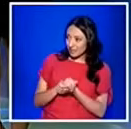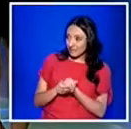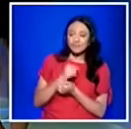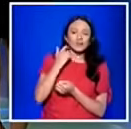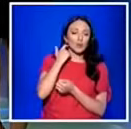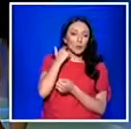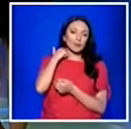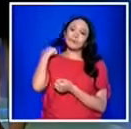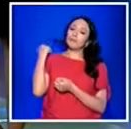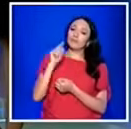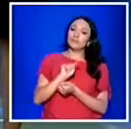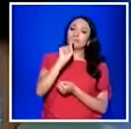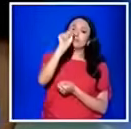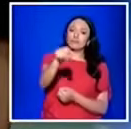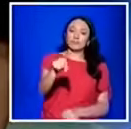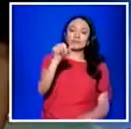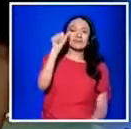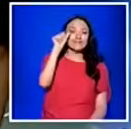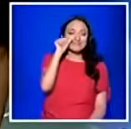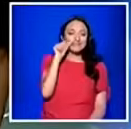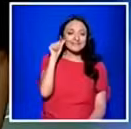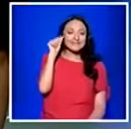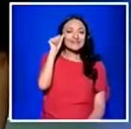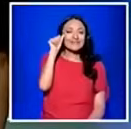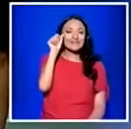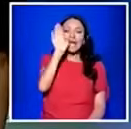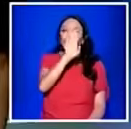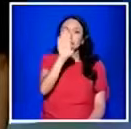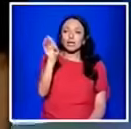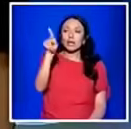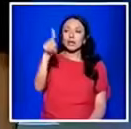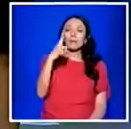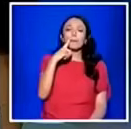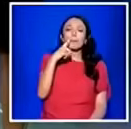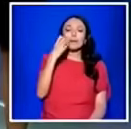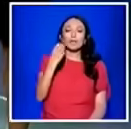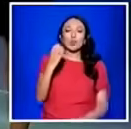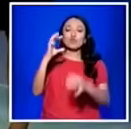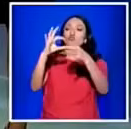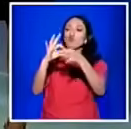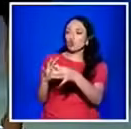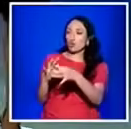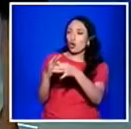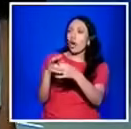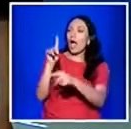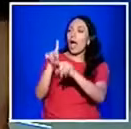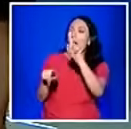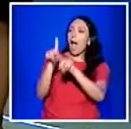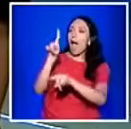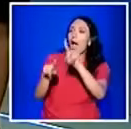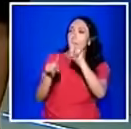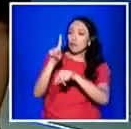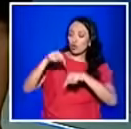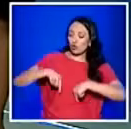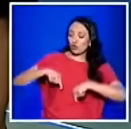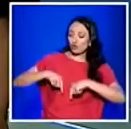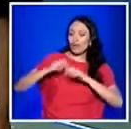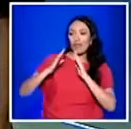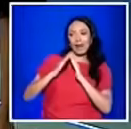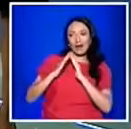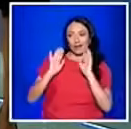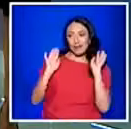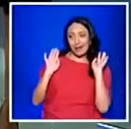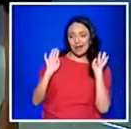y para esto tenemos a Andreita Marín, que está en la panadería de La Unión, amigos viejos de la casa, diríamos así, para mostrarnos